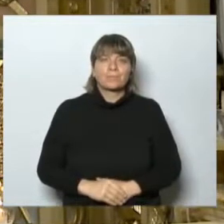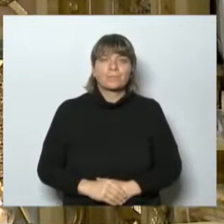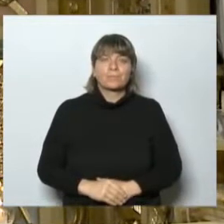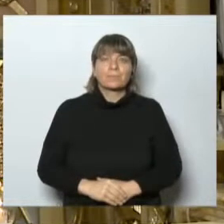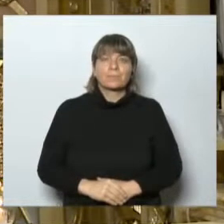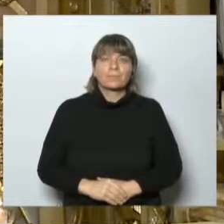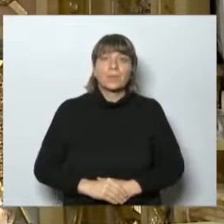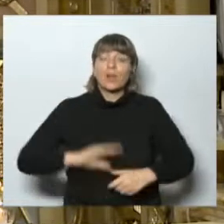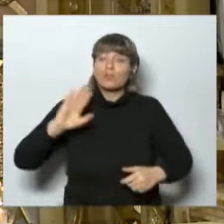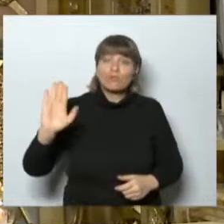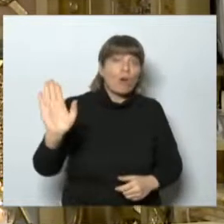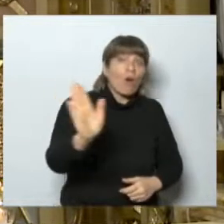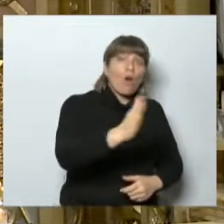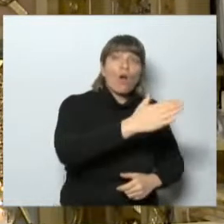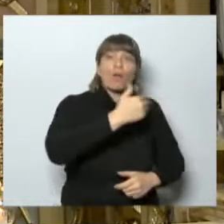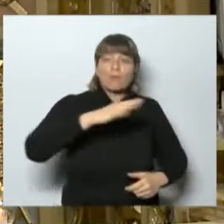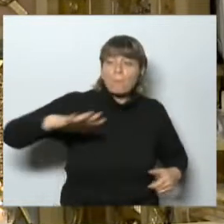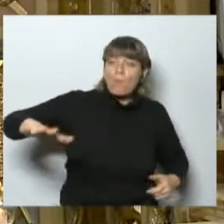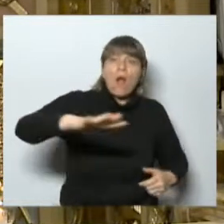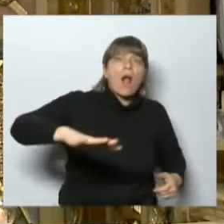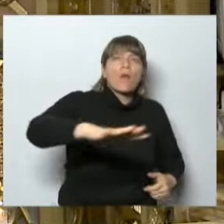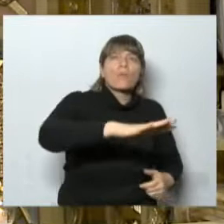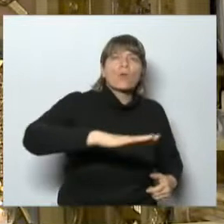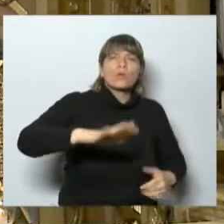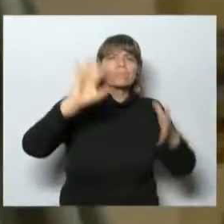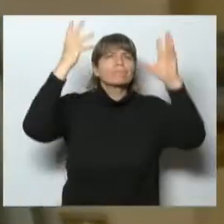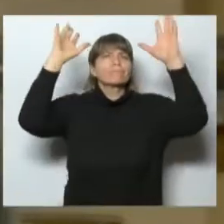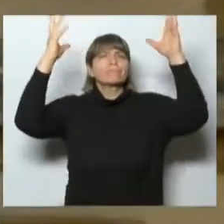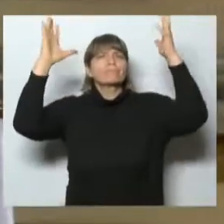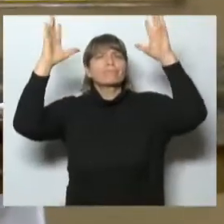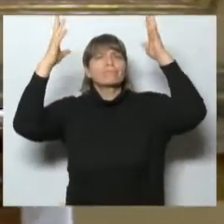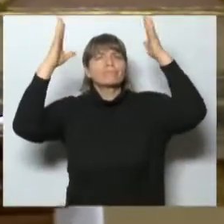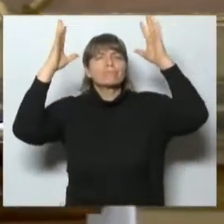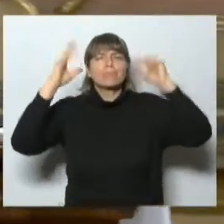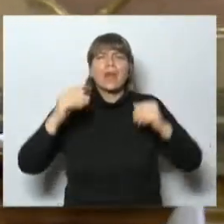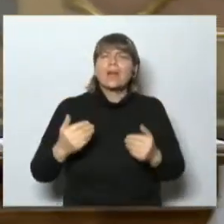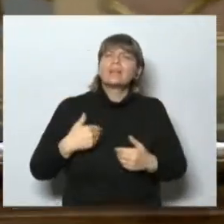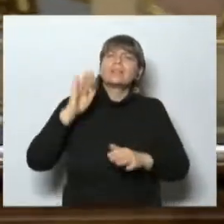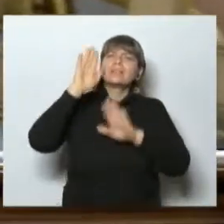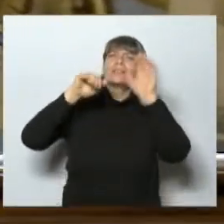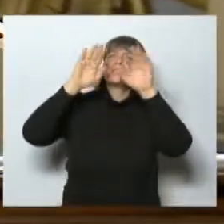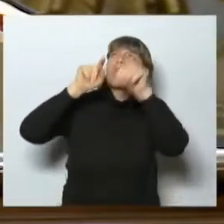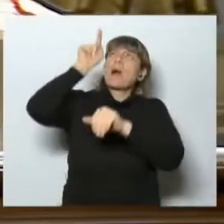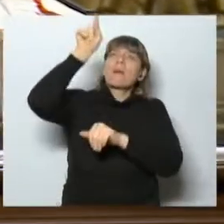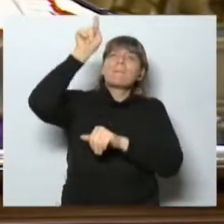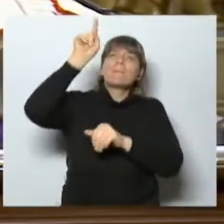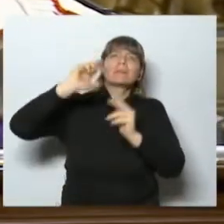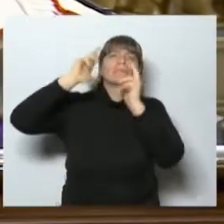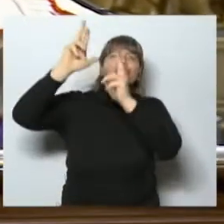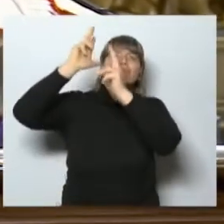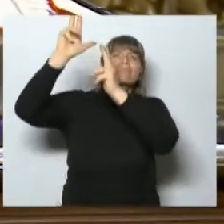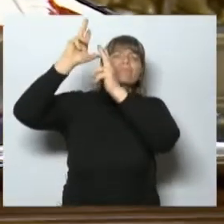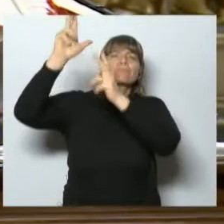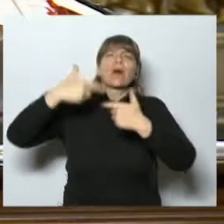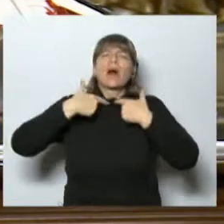Desde la capilla de Nuestra Señora de los Dolores, en la Catedral Metropolitana de Buenos Aires, compartimos la